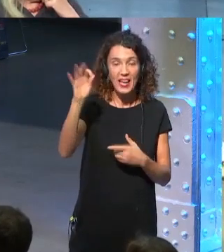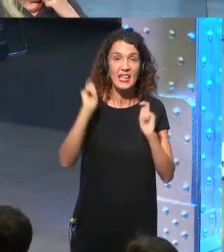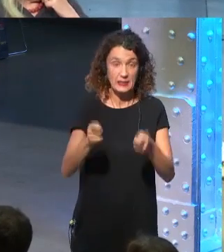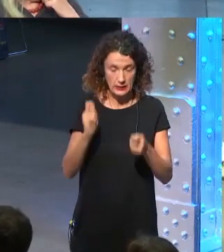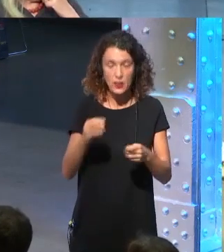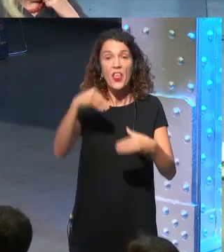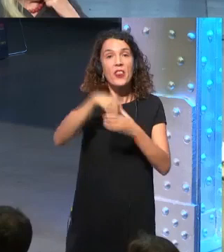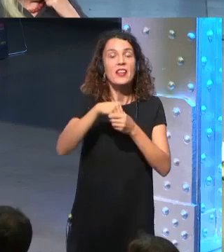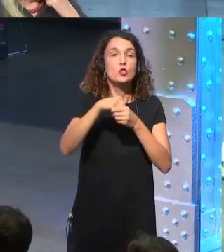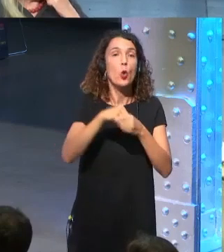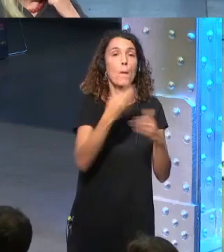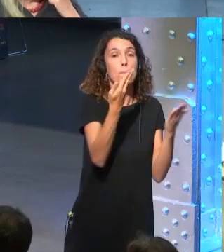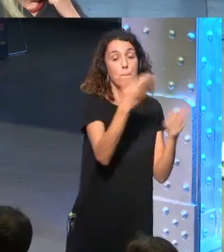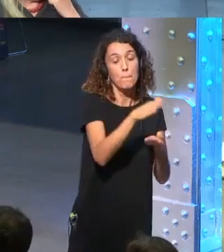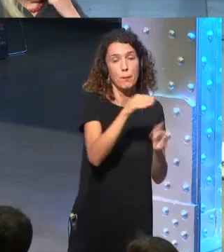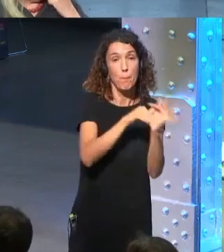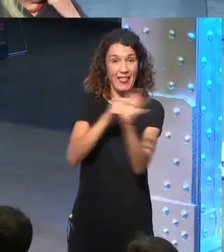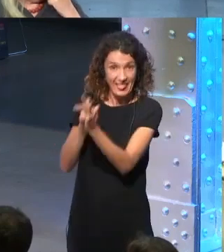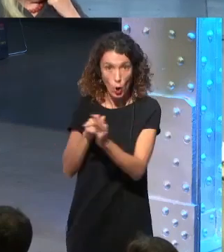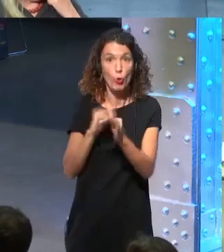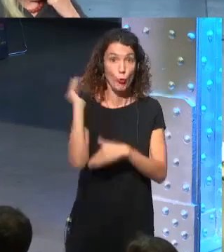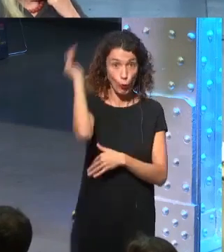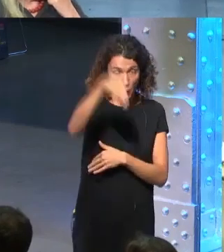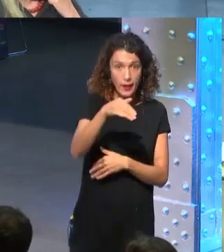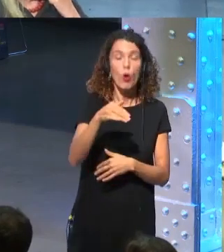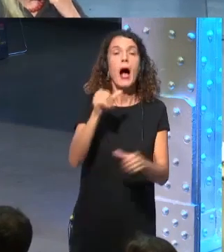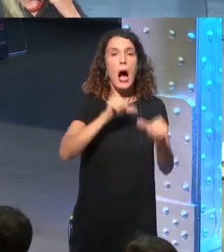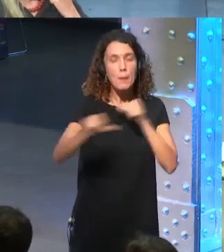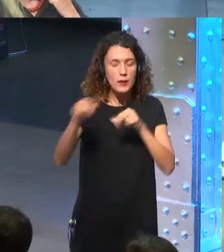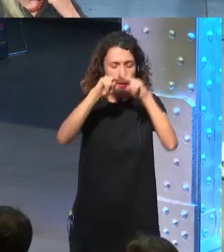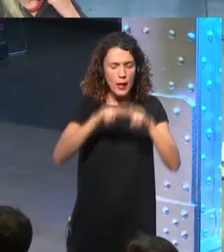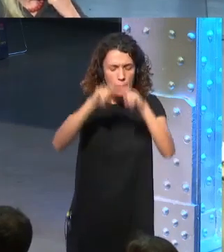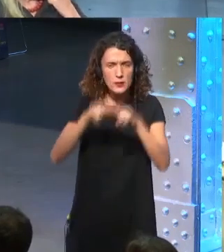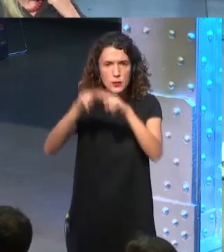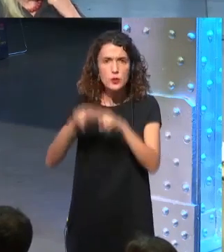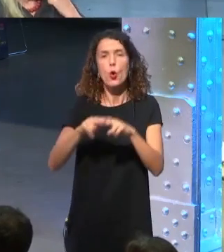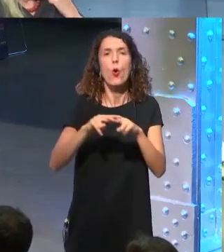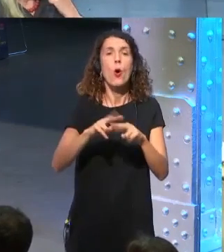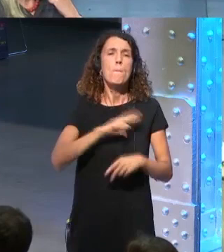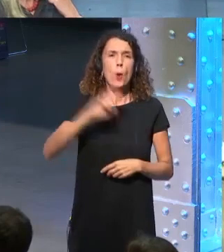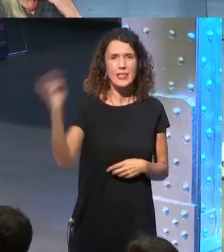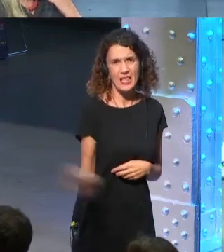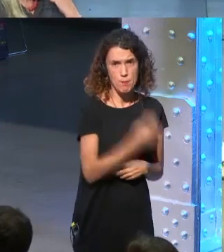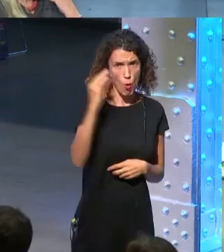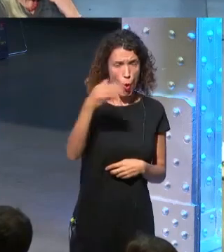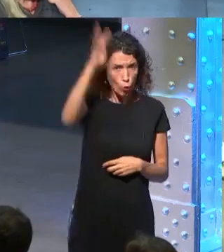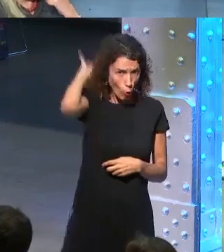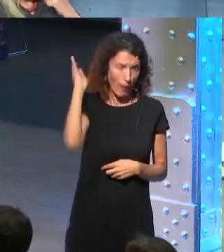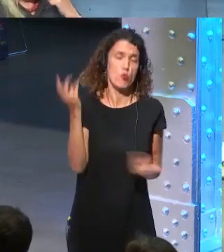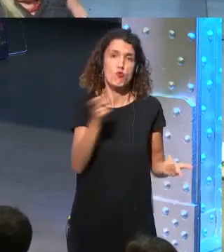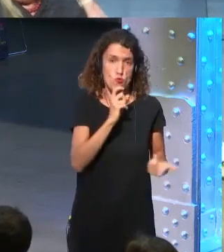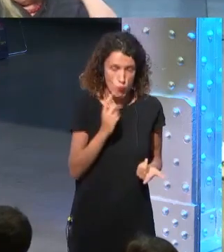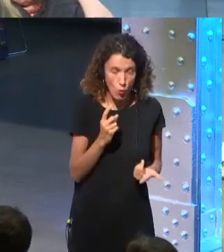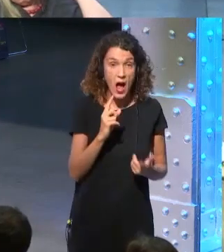el punto de arranque para la revisión de la manera en la que nos enfrentamos al politeísmo romano. Esfuerzo